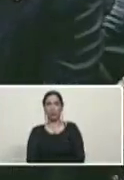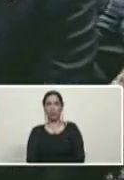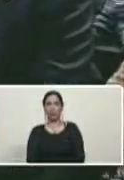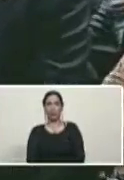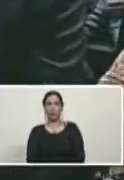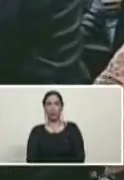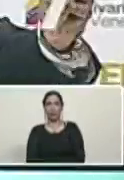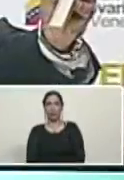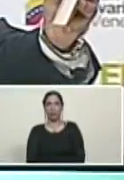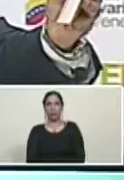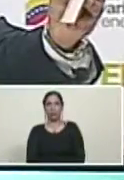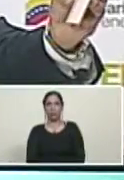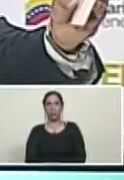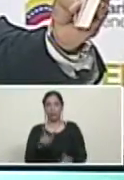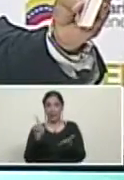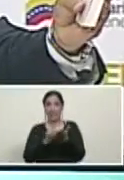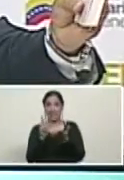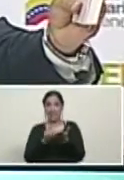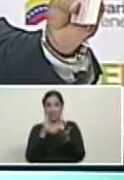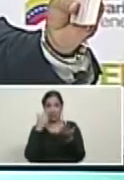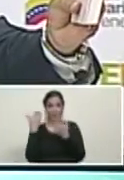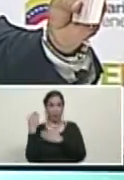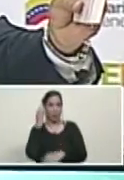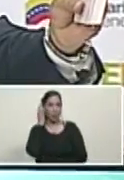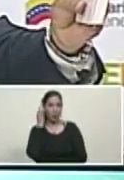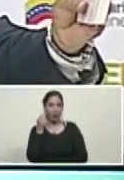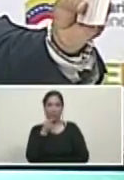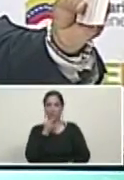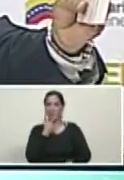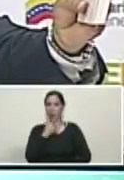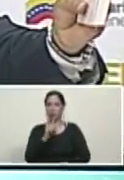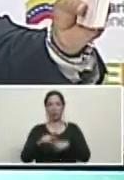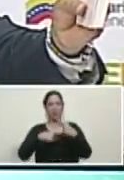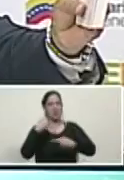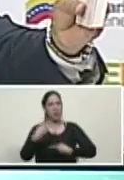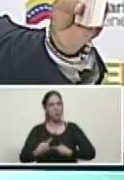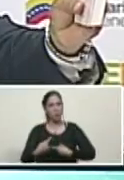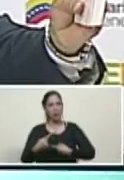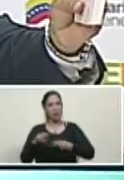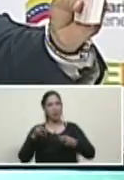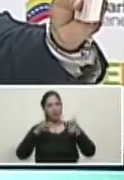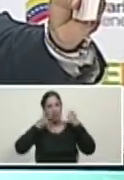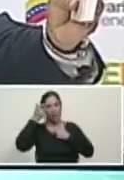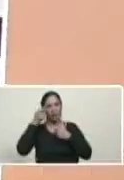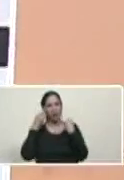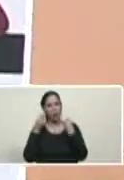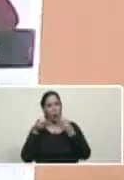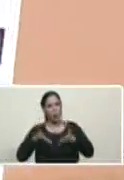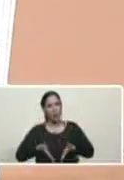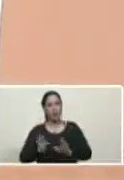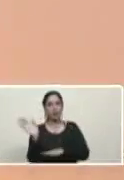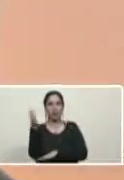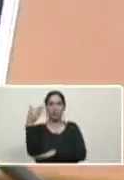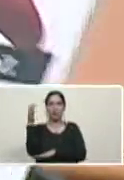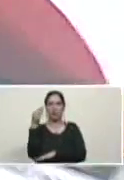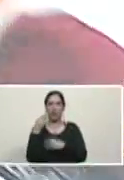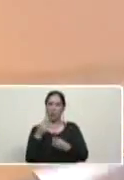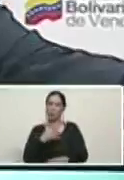Geraldina, aquí está el libro de Geraldina, hermoso. Después de Chávez, ¿cómo nacen las banderas? ¿Cómo te